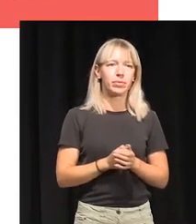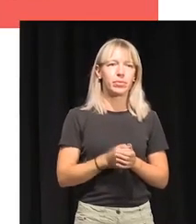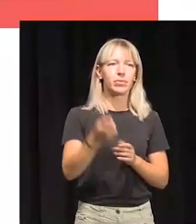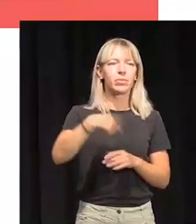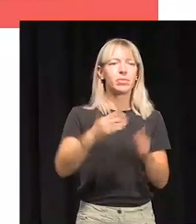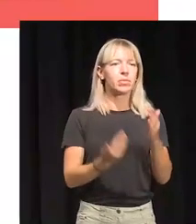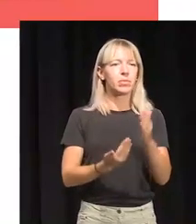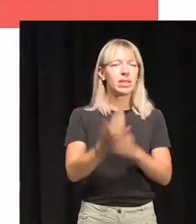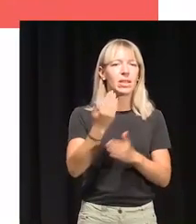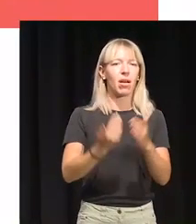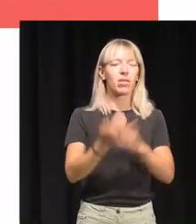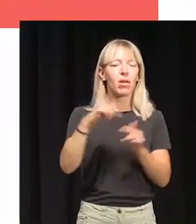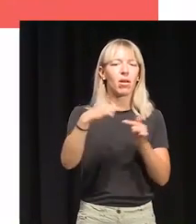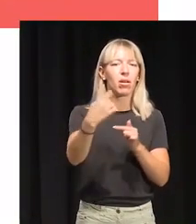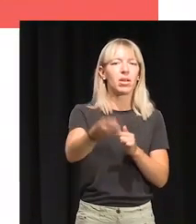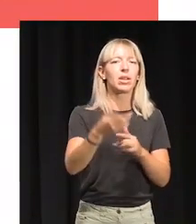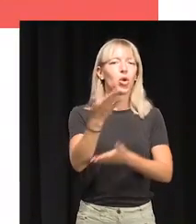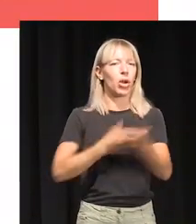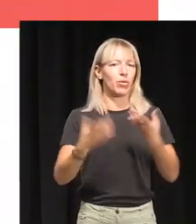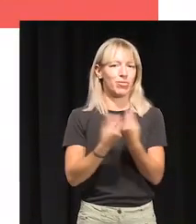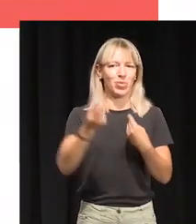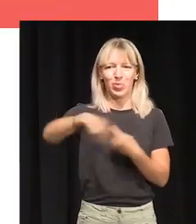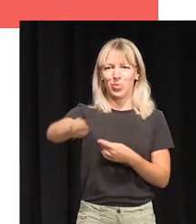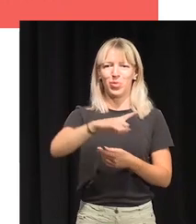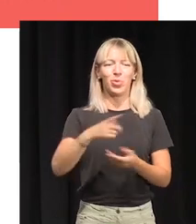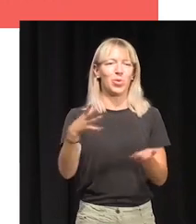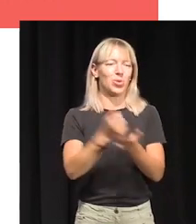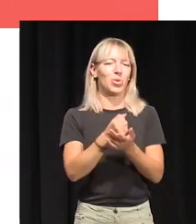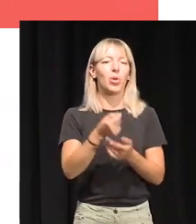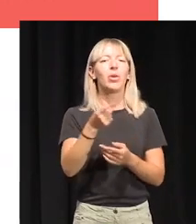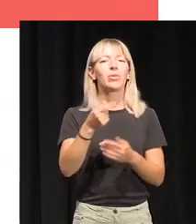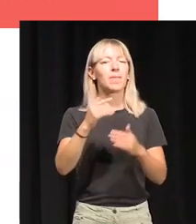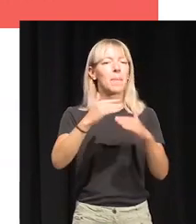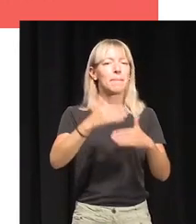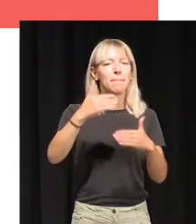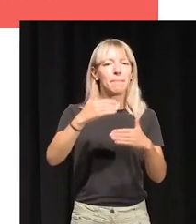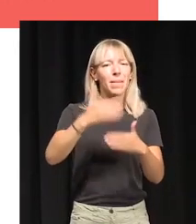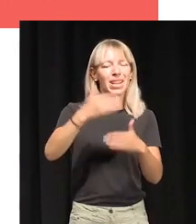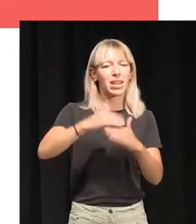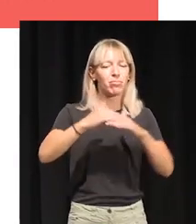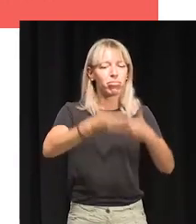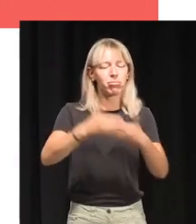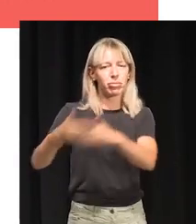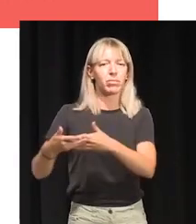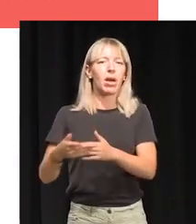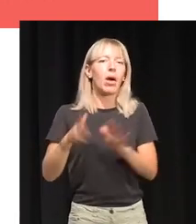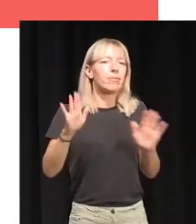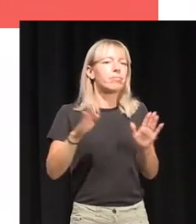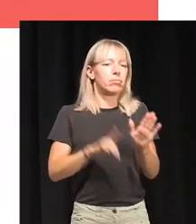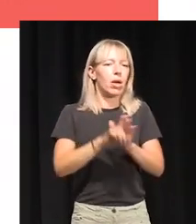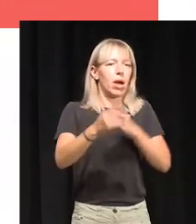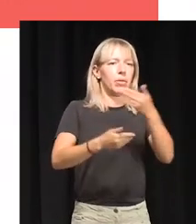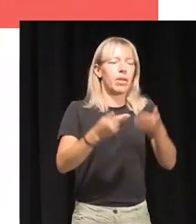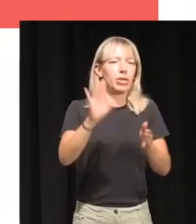En nuestro día a día y en colaboración con todos vosotros, lo que buscamos es eliminar esas barreras que, a pesar de todo lo que hemos avanzado,